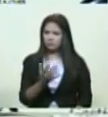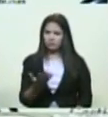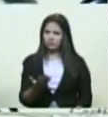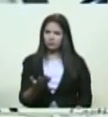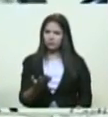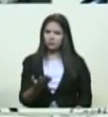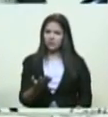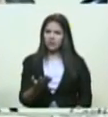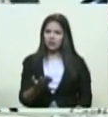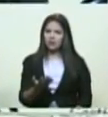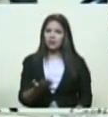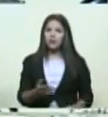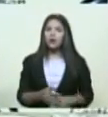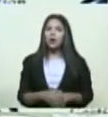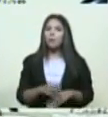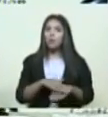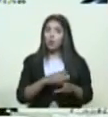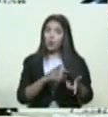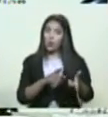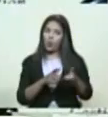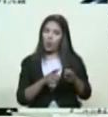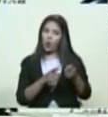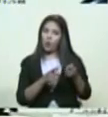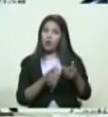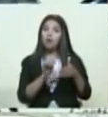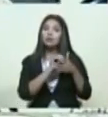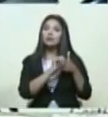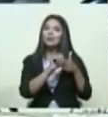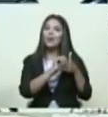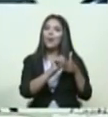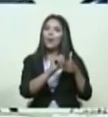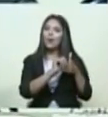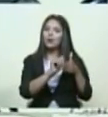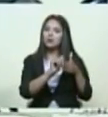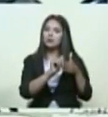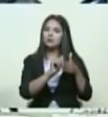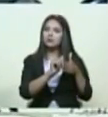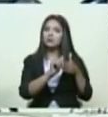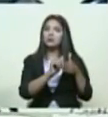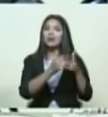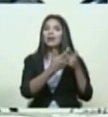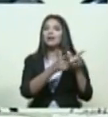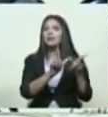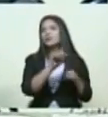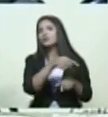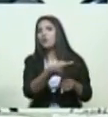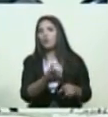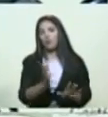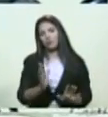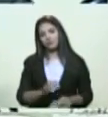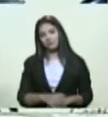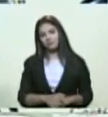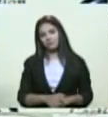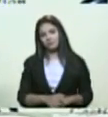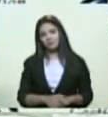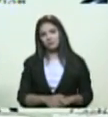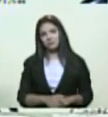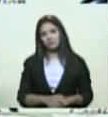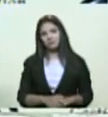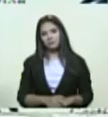tasar en base a un cobro en dólares, que sea imputado o no, como le dije, que